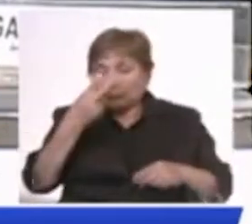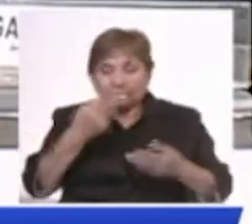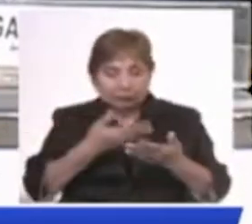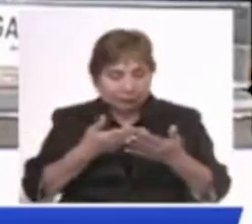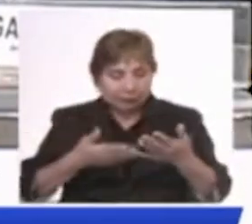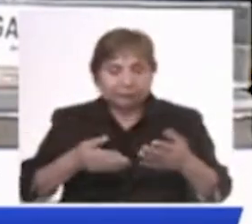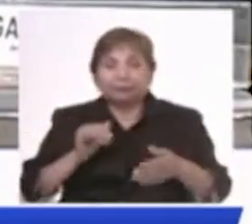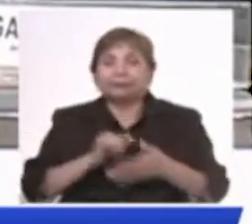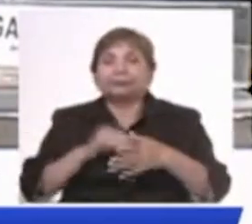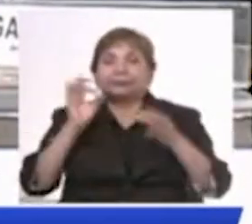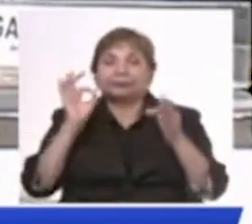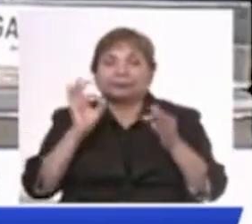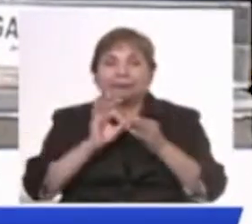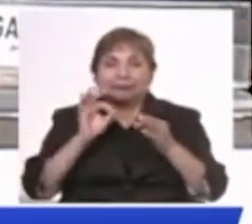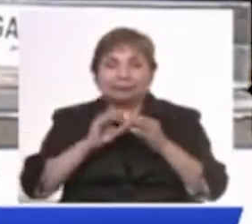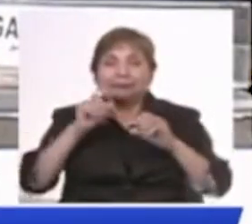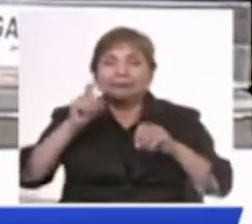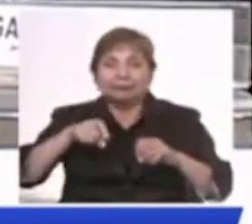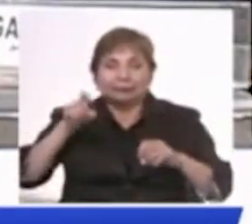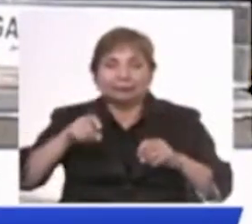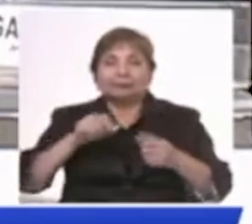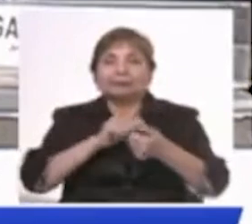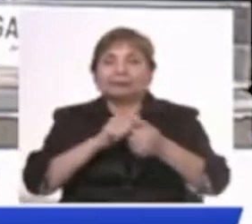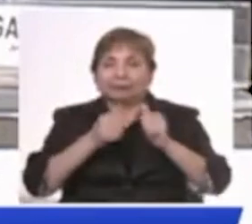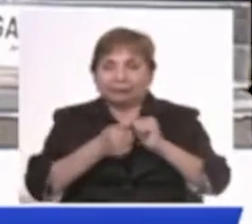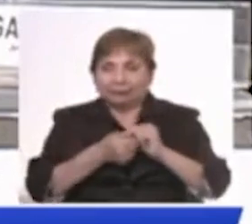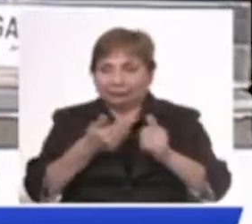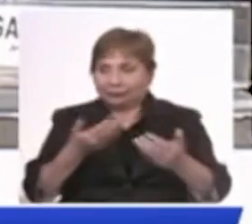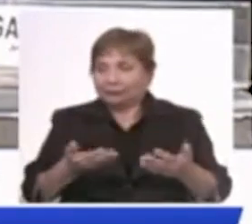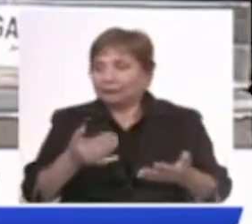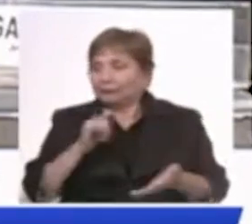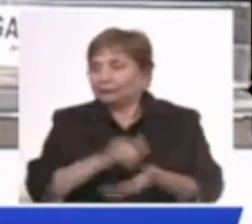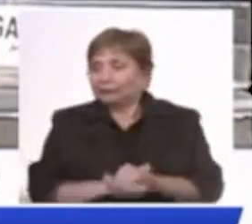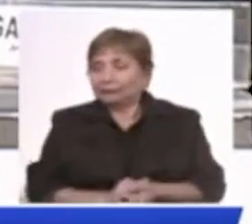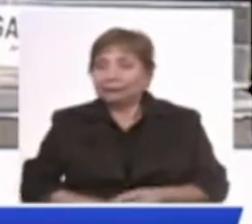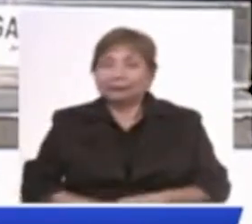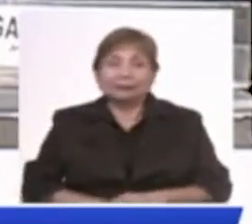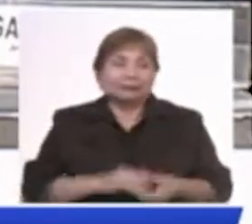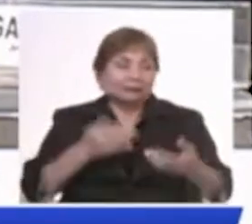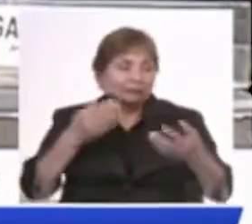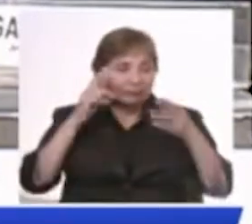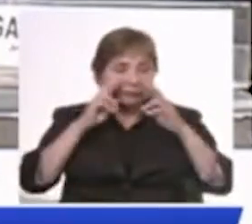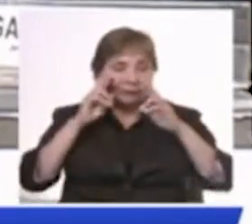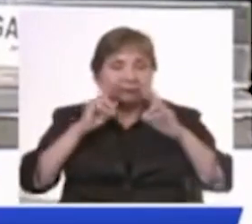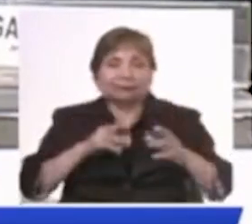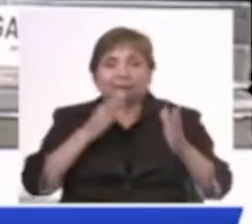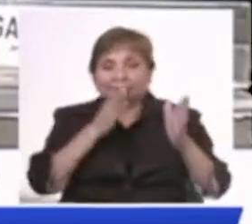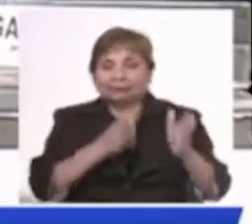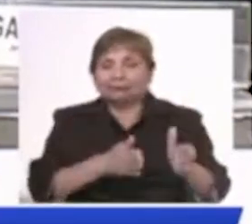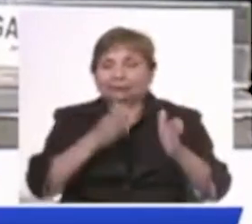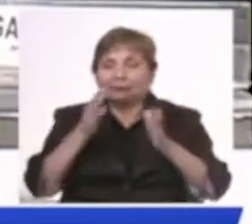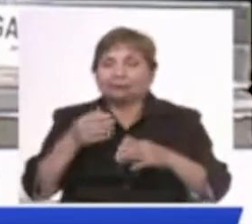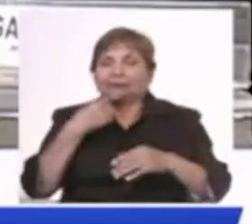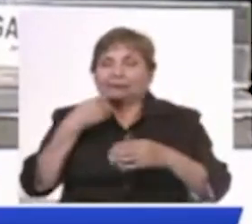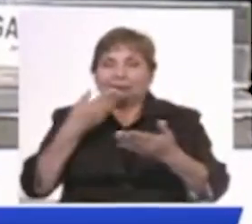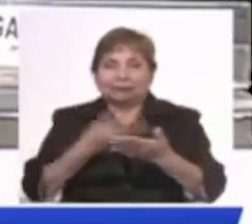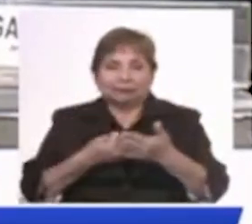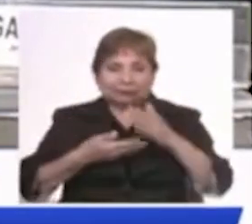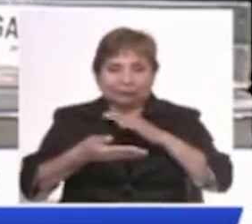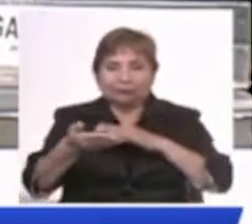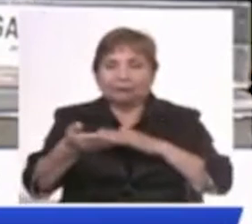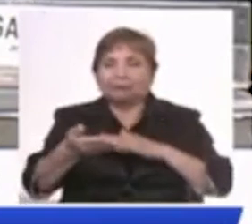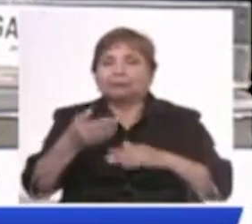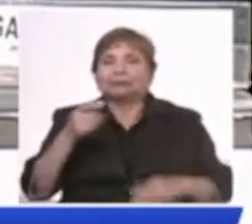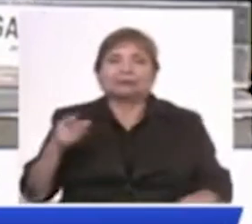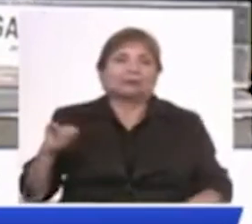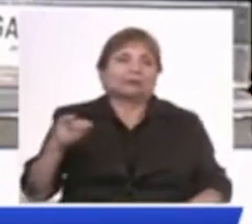observar que efectivamente merece un recambio. Ahora, como corresponde en el proceso, yo tengo que cursarle a